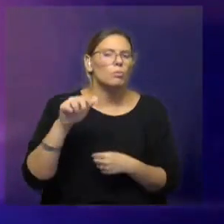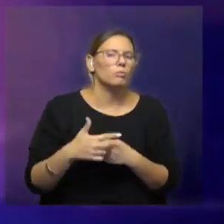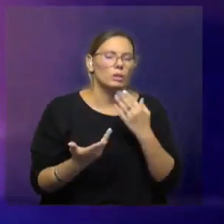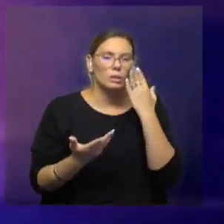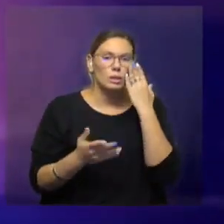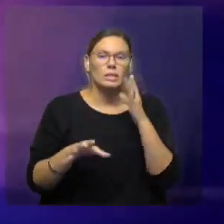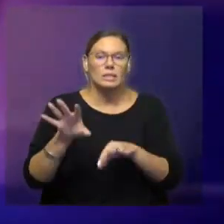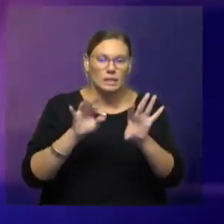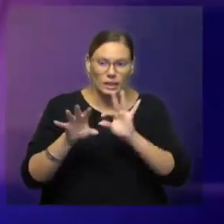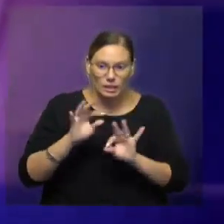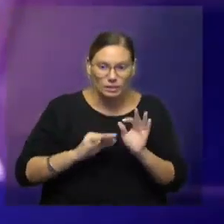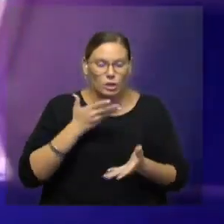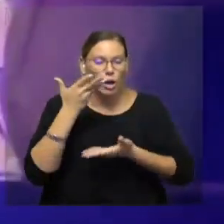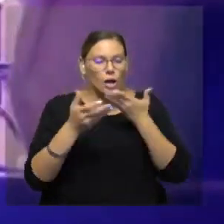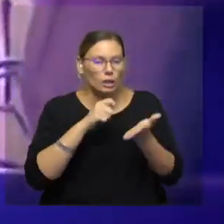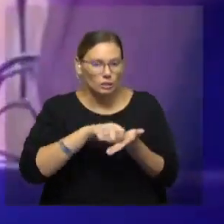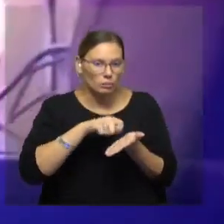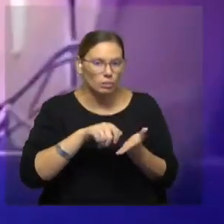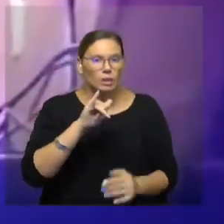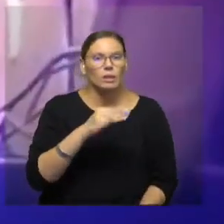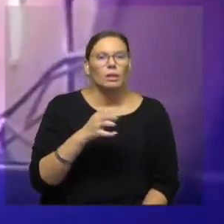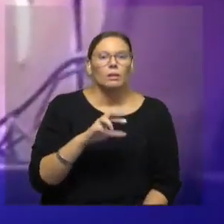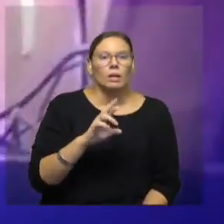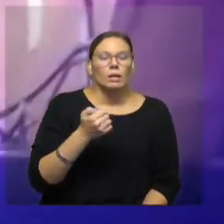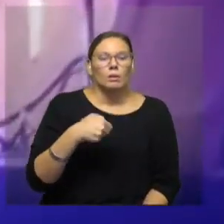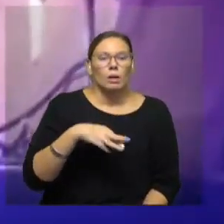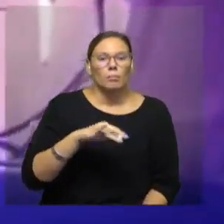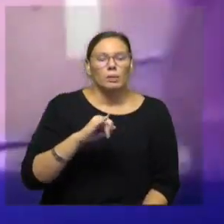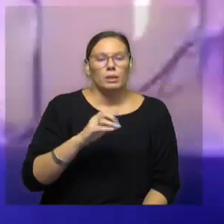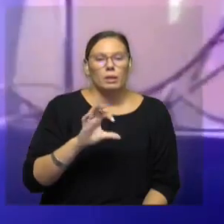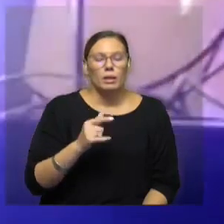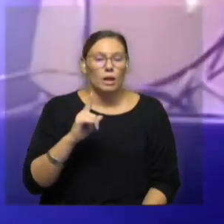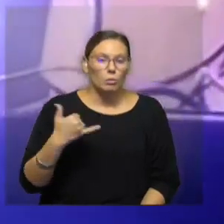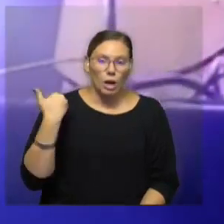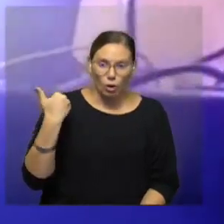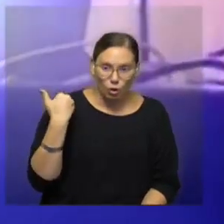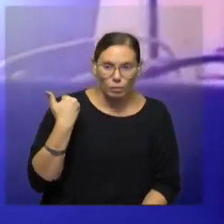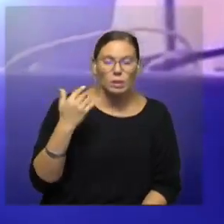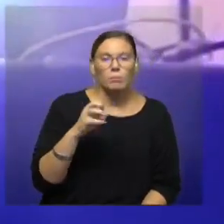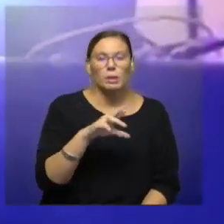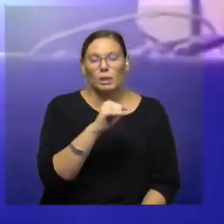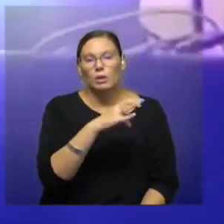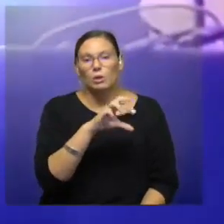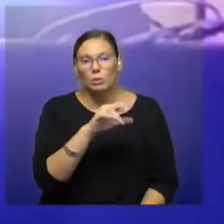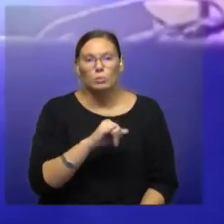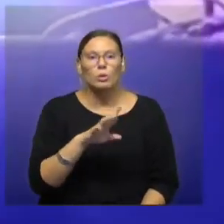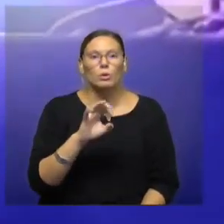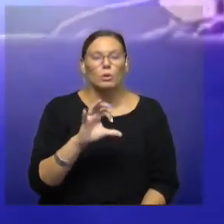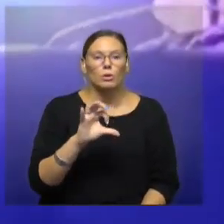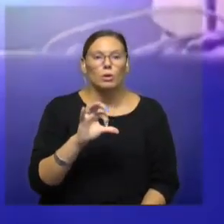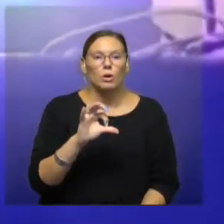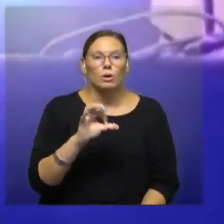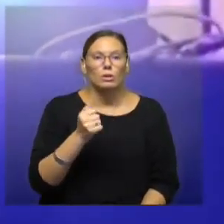una selección de cantautoras iberoamericanas, algunas muy jóvenes como Silvia Pérez Cruz, como Judith Nederman, como Rosalén,